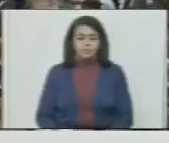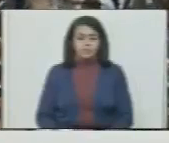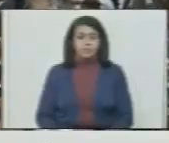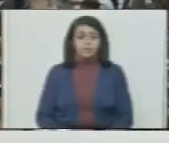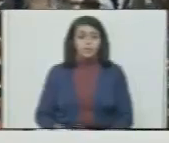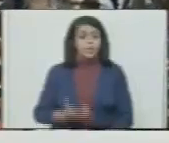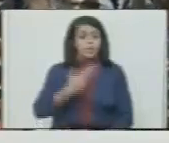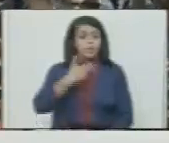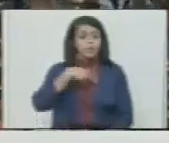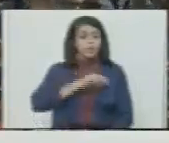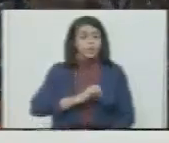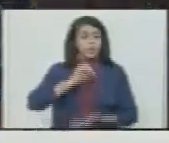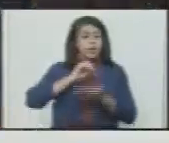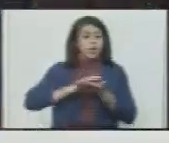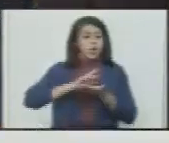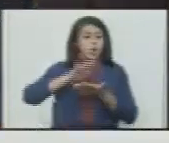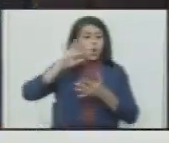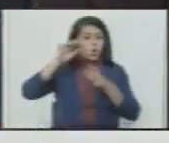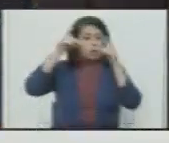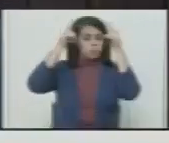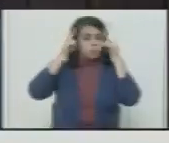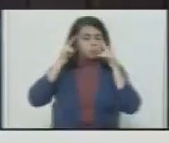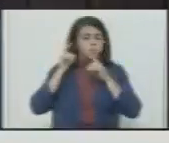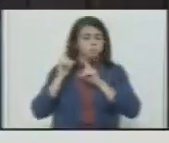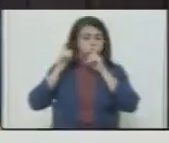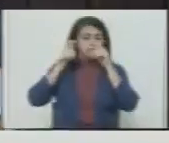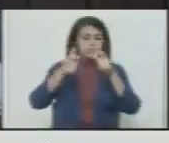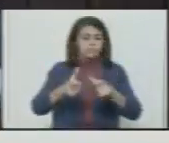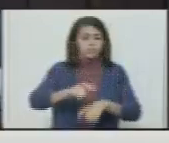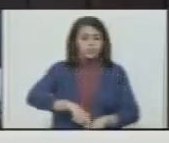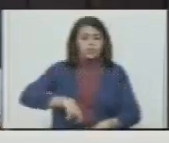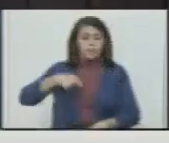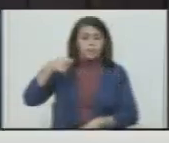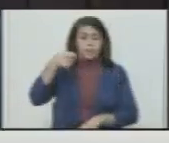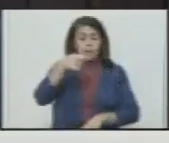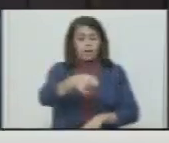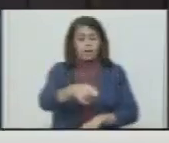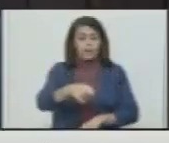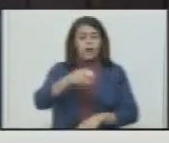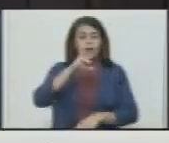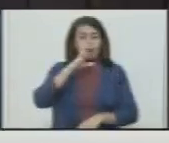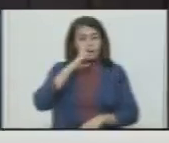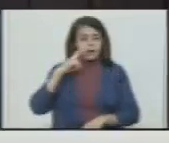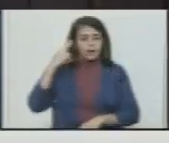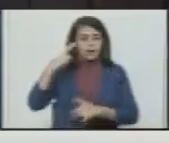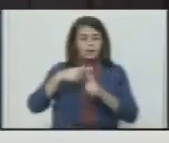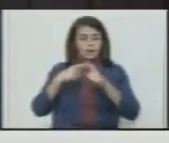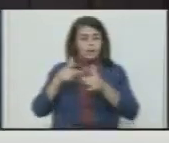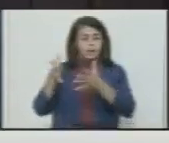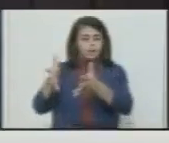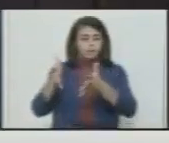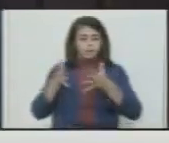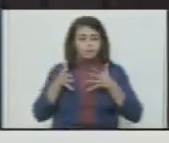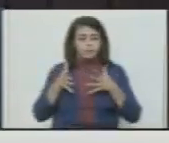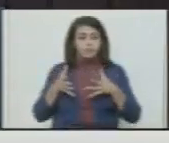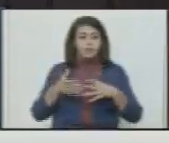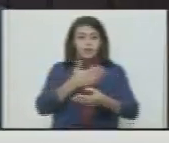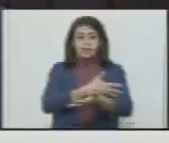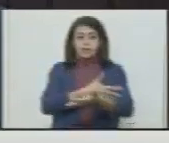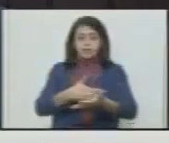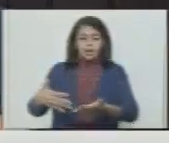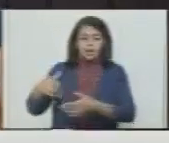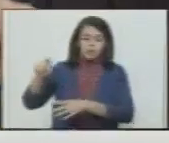Coronó nuestras cumbres de gloria cuando Rivas la espada blandió y a su Américo afán la victoria